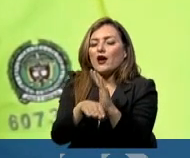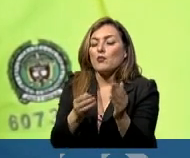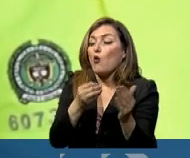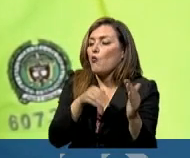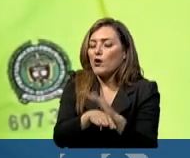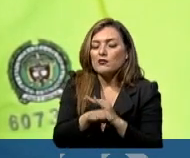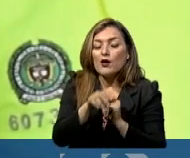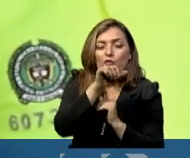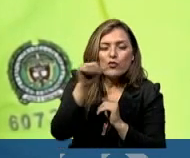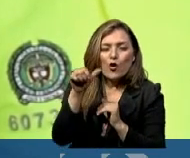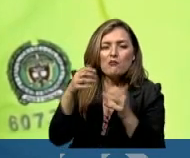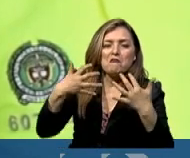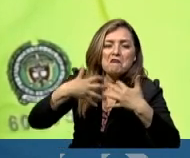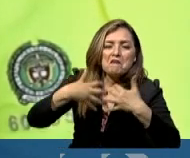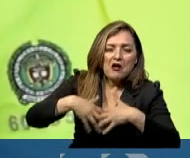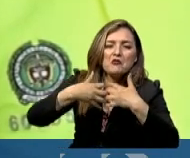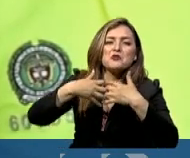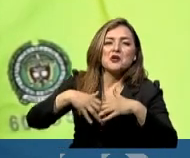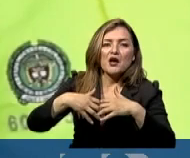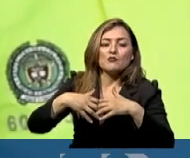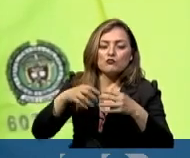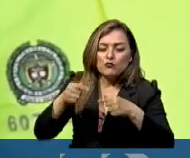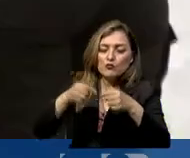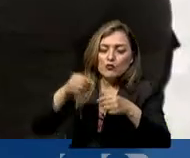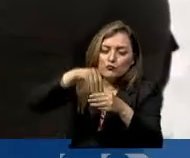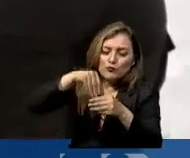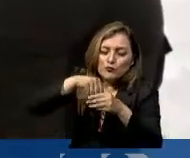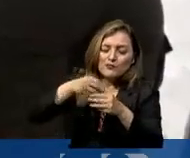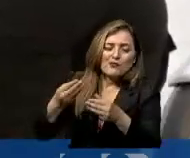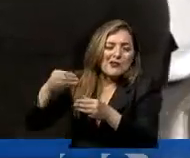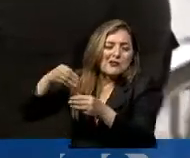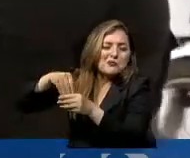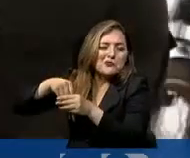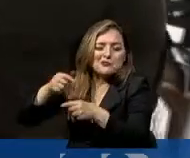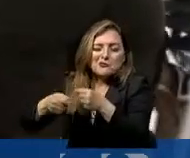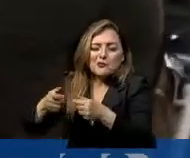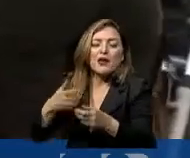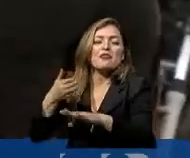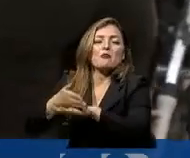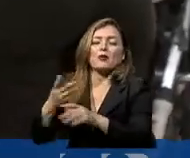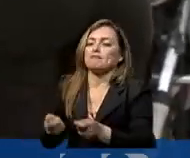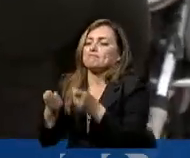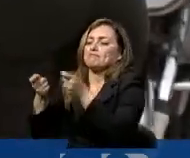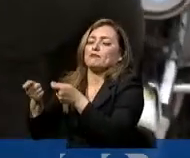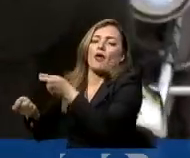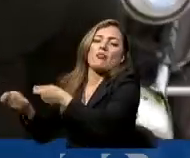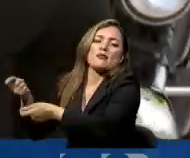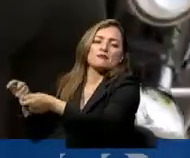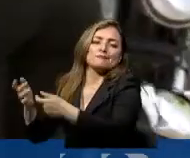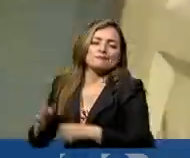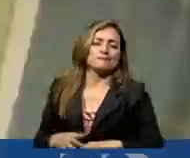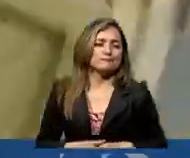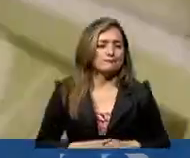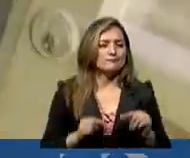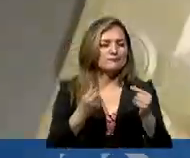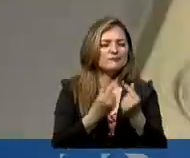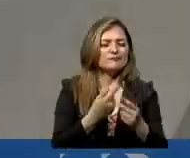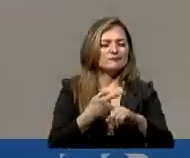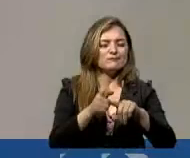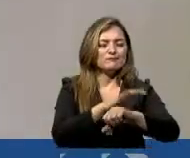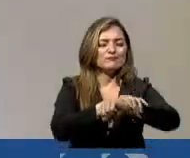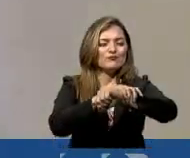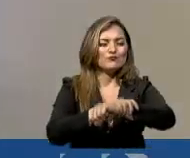la fabricación y expendio de sustancias estupefacientes. Varias son las redes del narcotráfico desarticuladas tanto en la